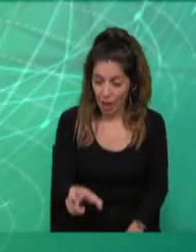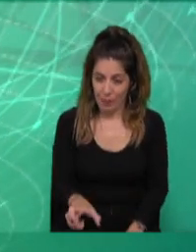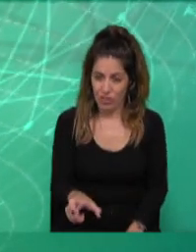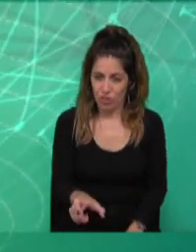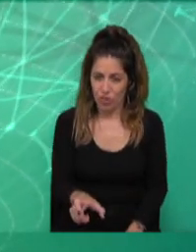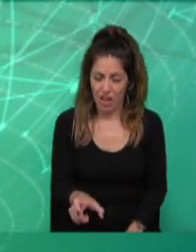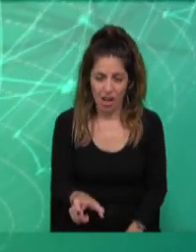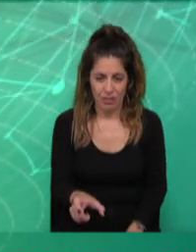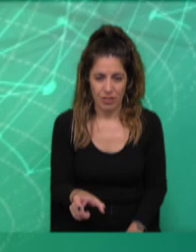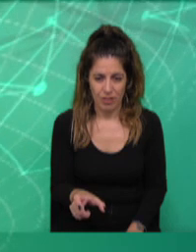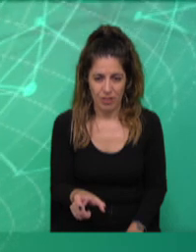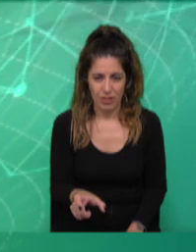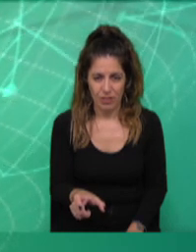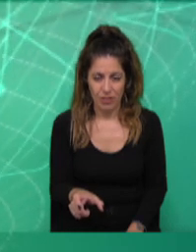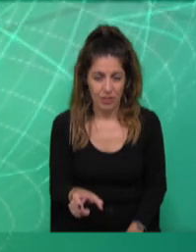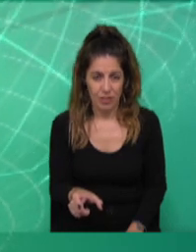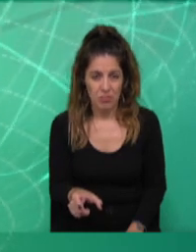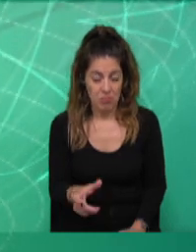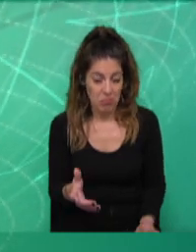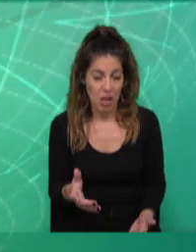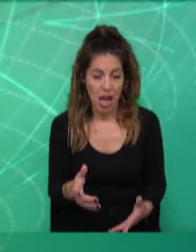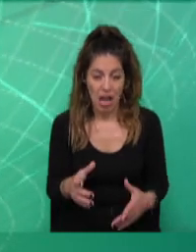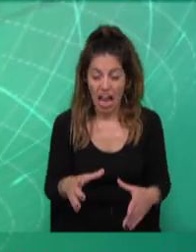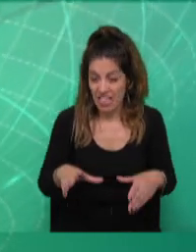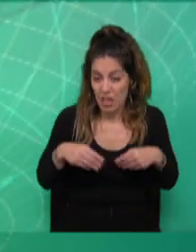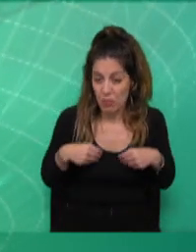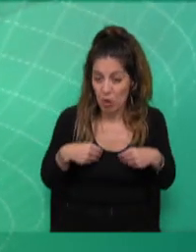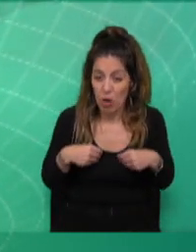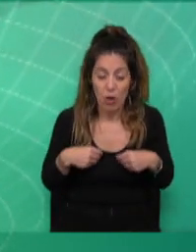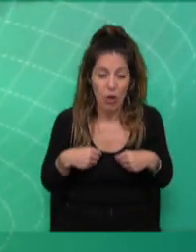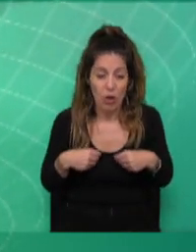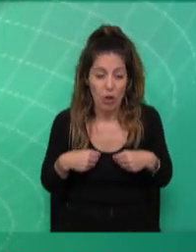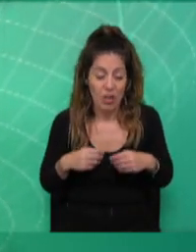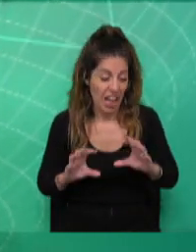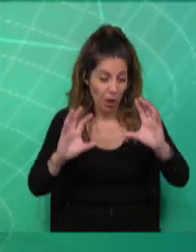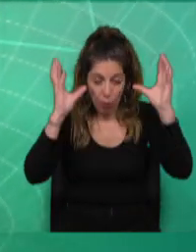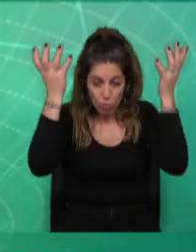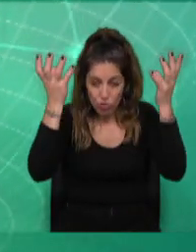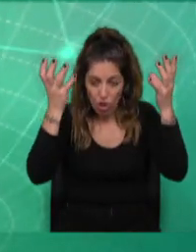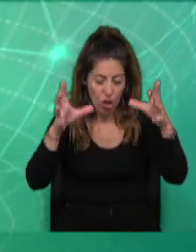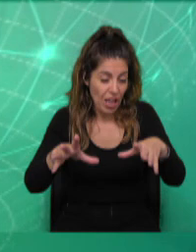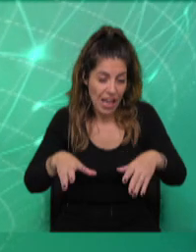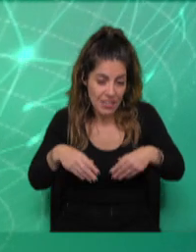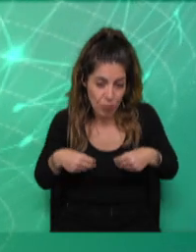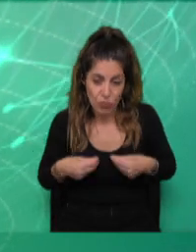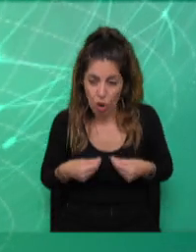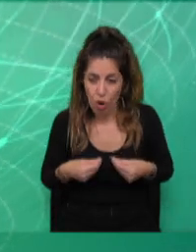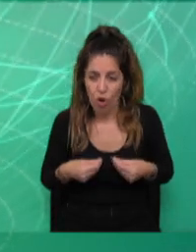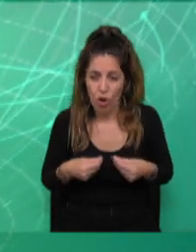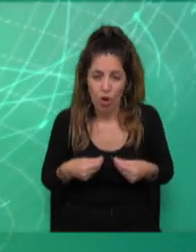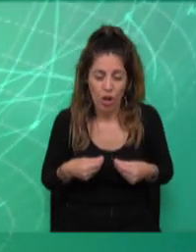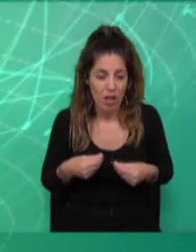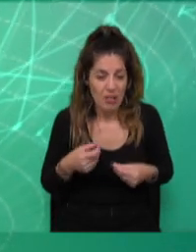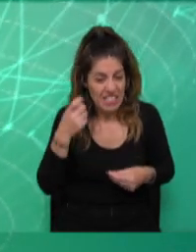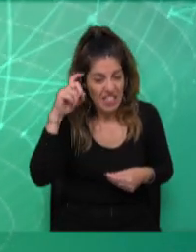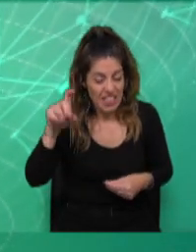que eh asumió la los conceptos de la Revolución socialista asumió la postura